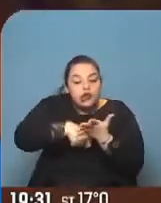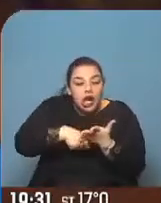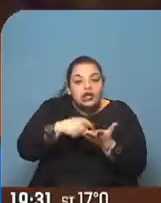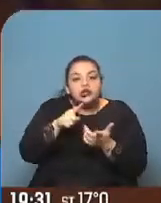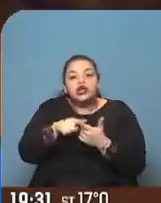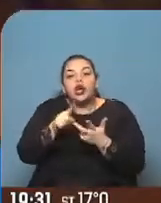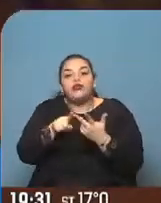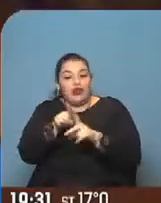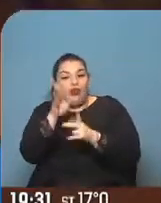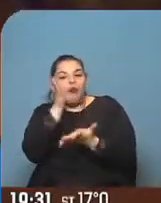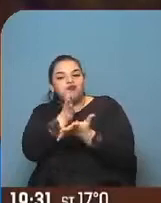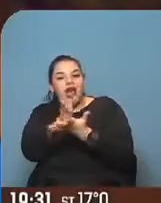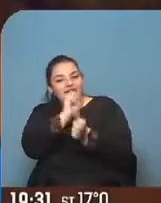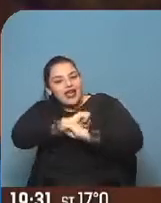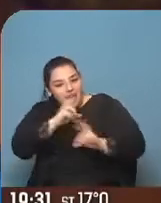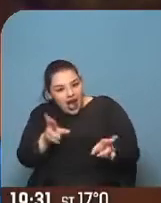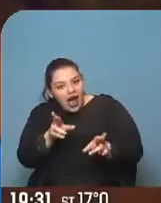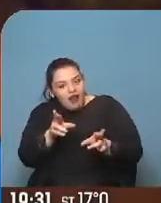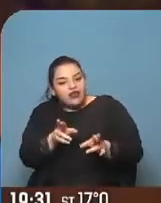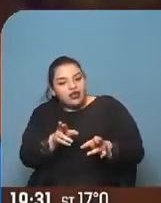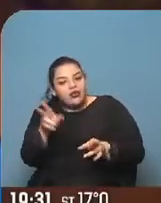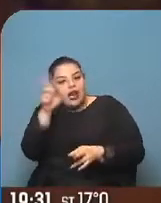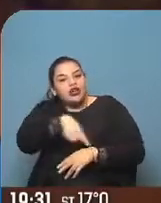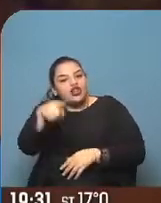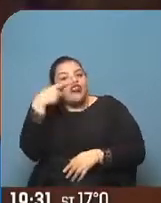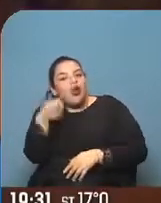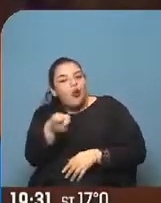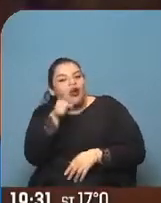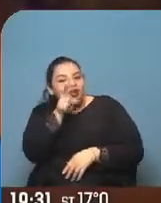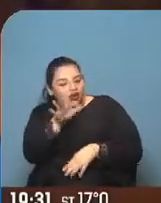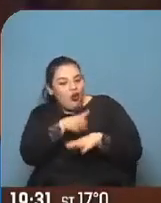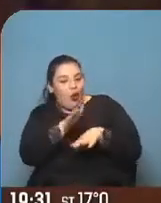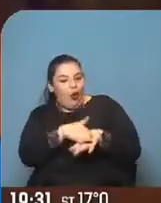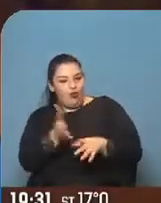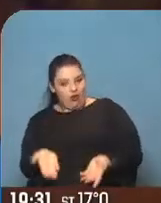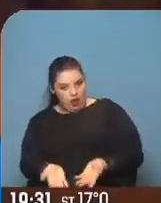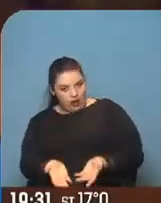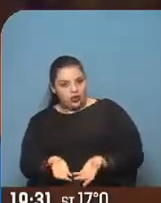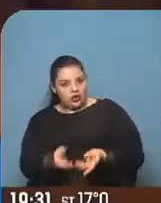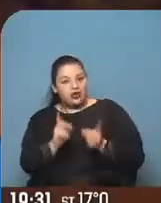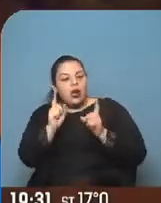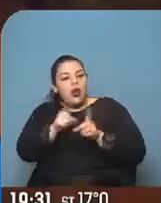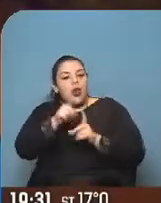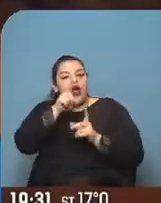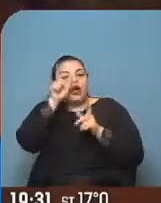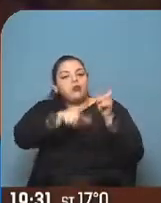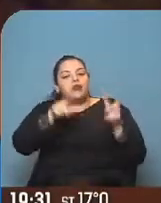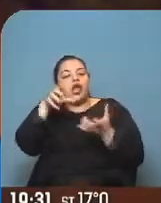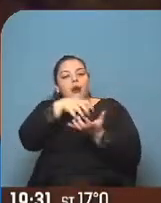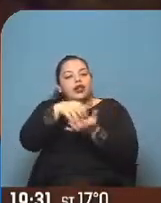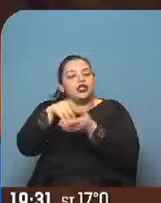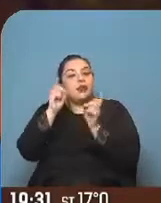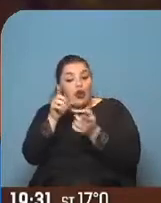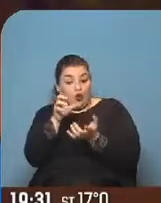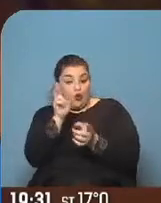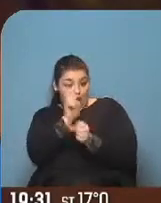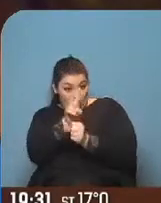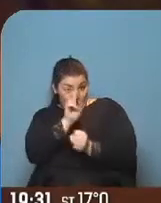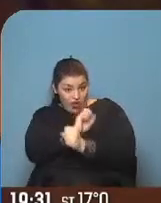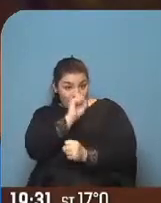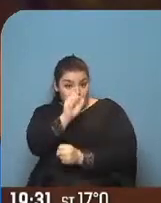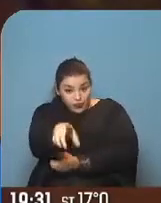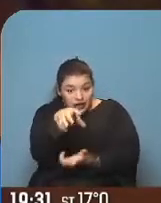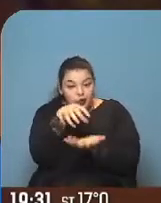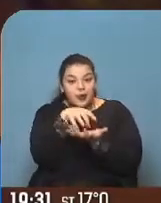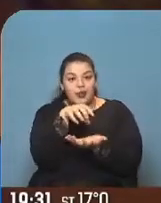graves para que además no sólo los empresarios sino los accionistas de las empresas cuiden a sus empresas tengan políticas de